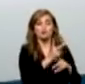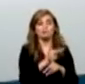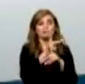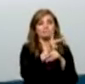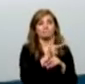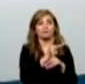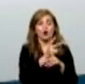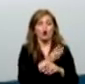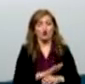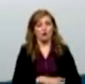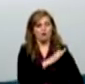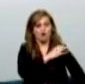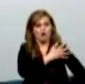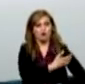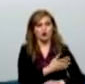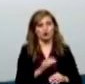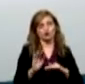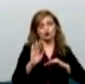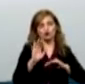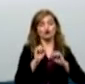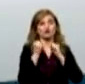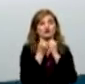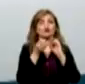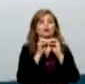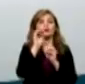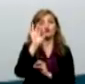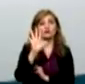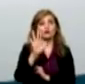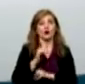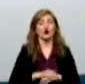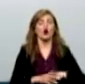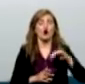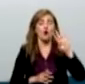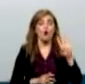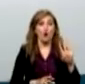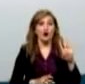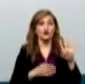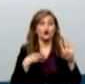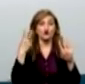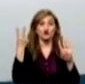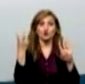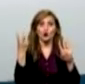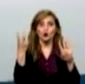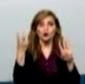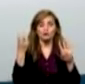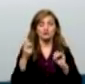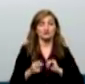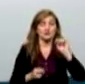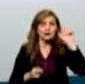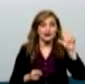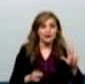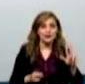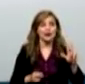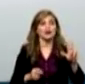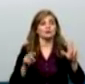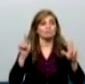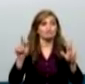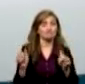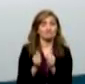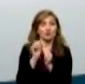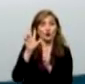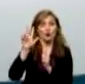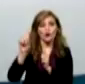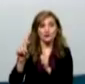Fuerza Compromiso Social, lista 5, 4 por la Izquierda Democrática, lista 12, 3 por Movimiento Concertación,